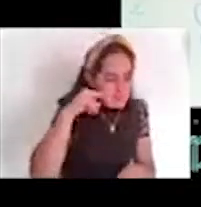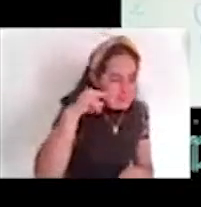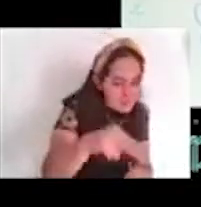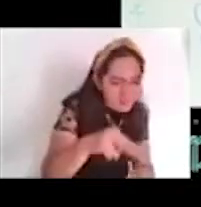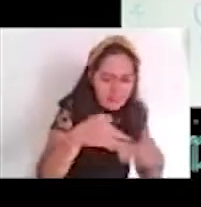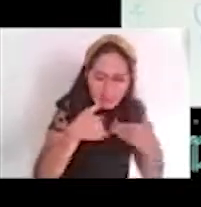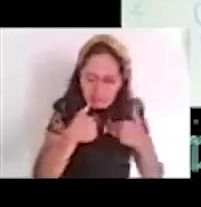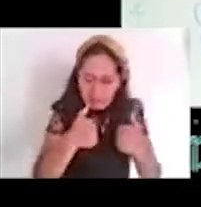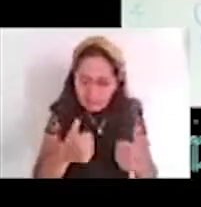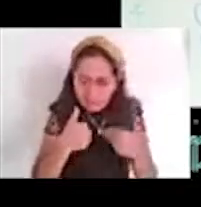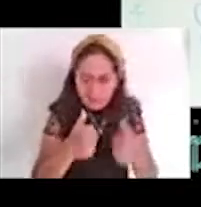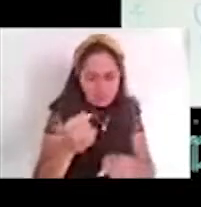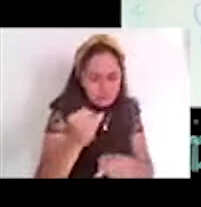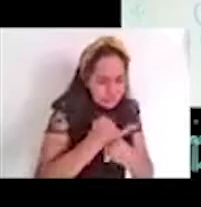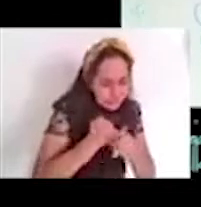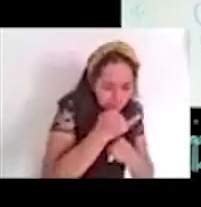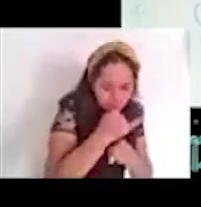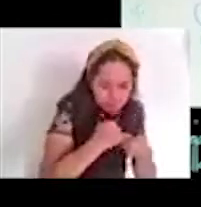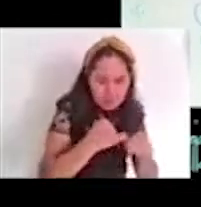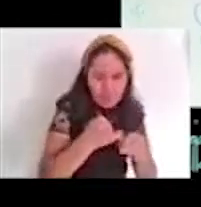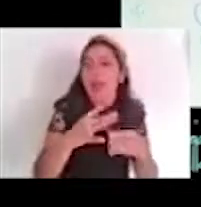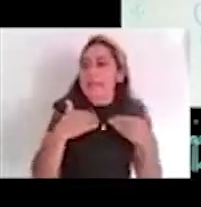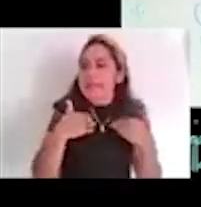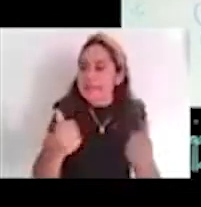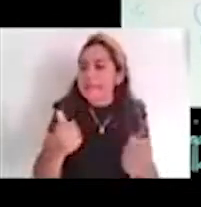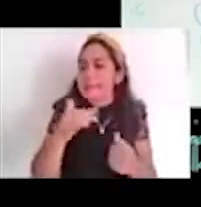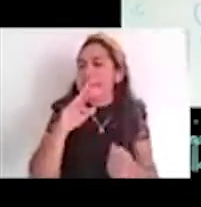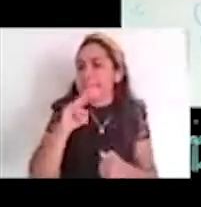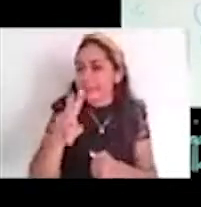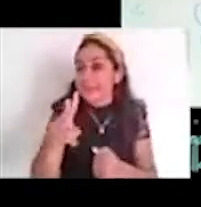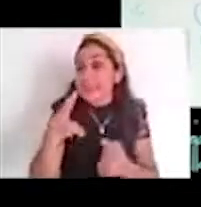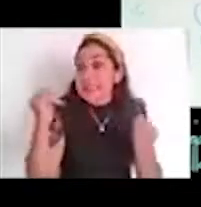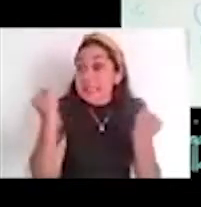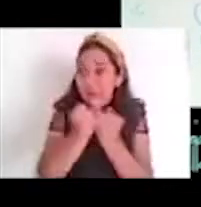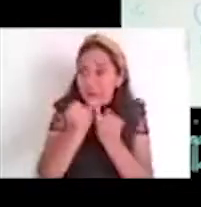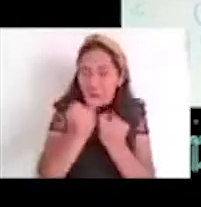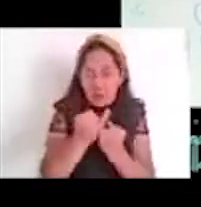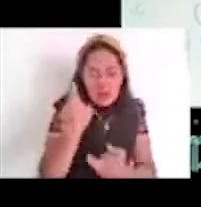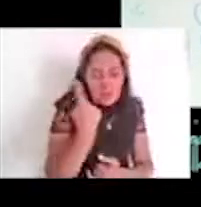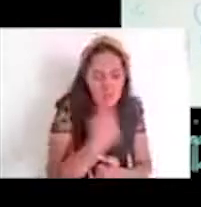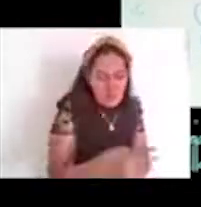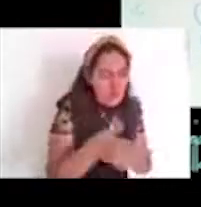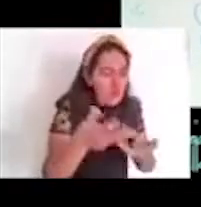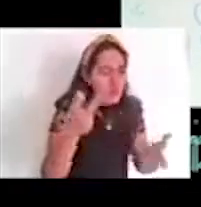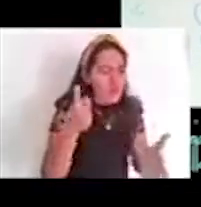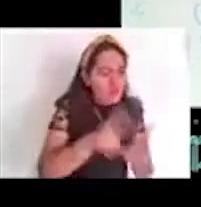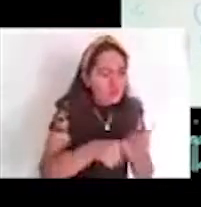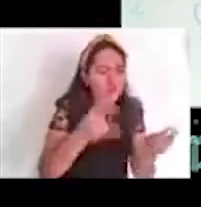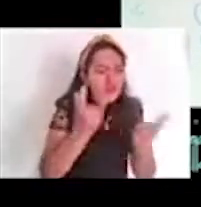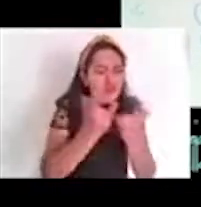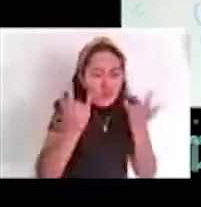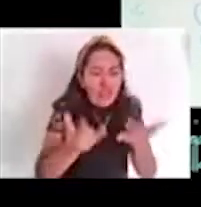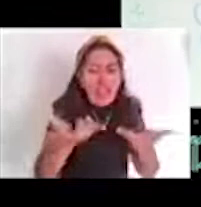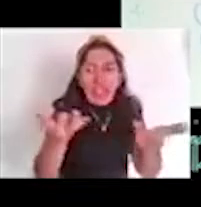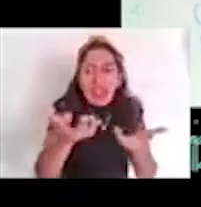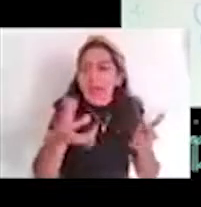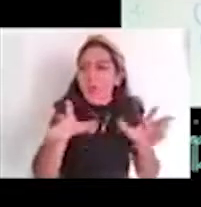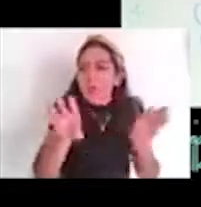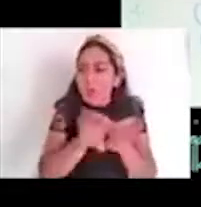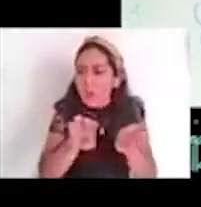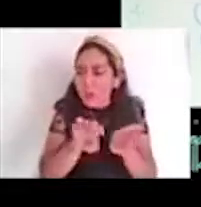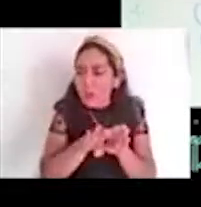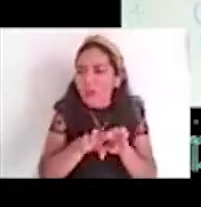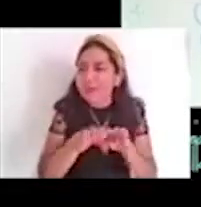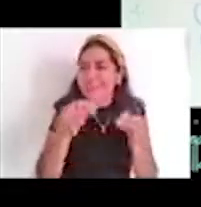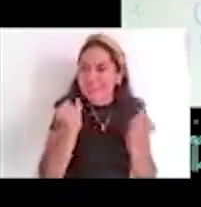materia de investigación, sino también a acciones concretas, y en eso somos colegas, de conservación patrimonial.